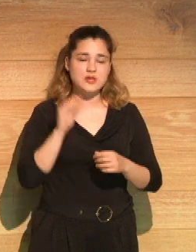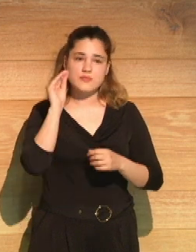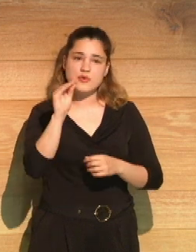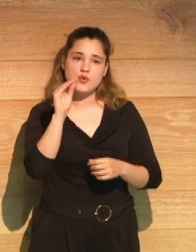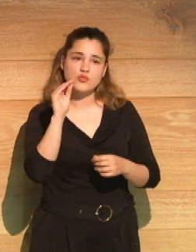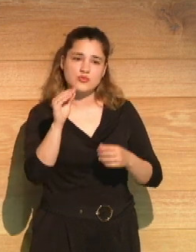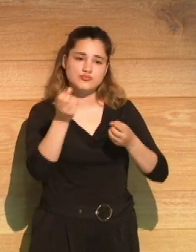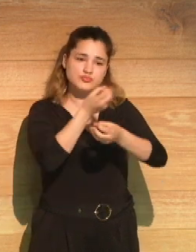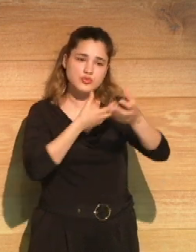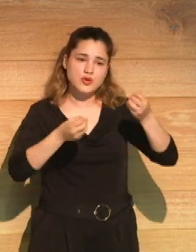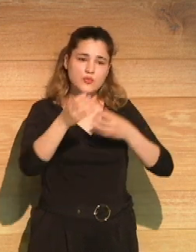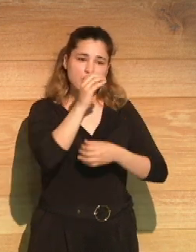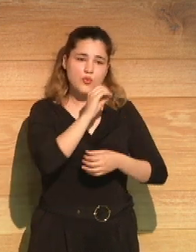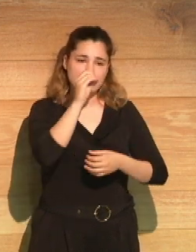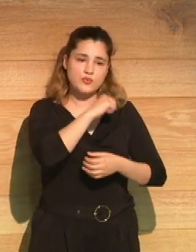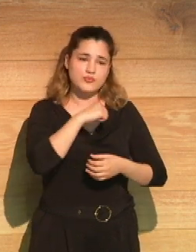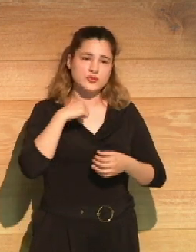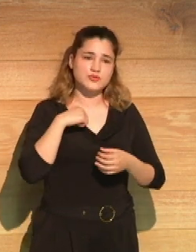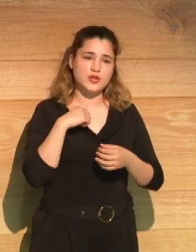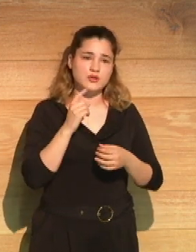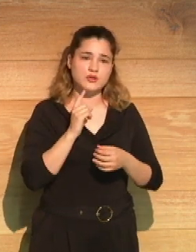intercambios expositivos?